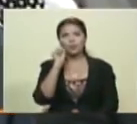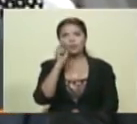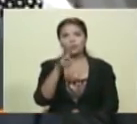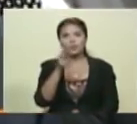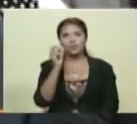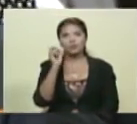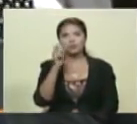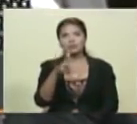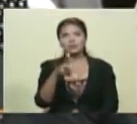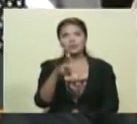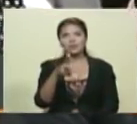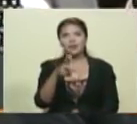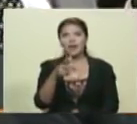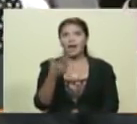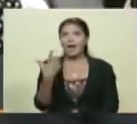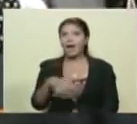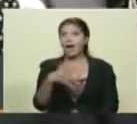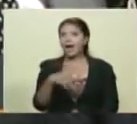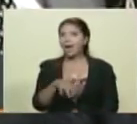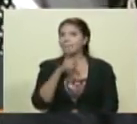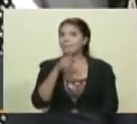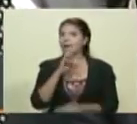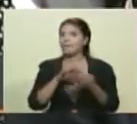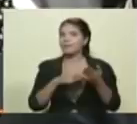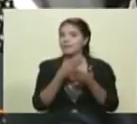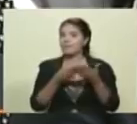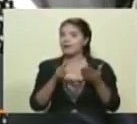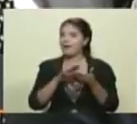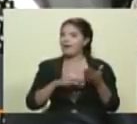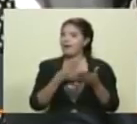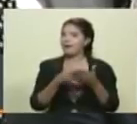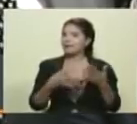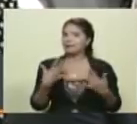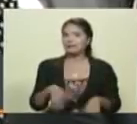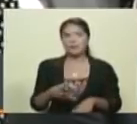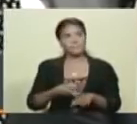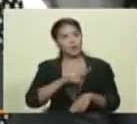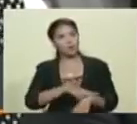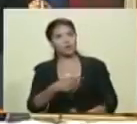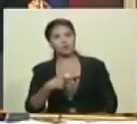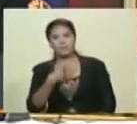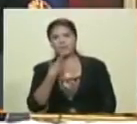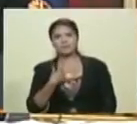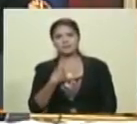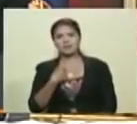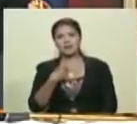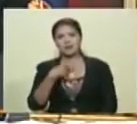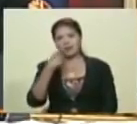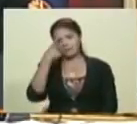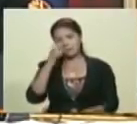1, 2, 3. Mira, le están metiendo mal a la matemática, ¿oíste? Están peor que yo, que me dicen me aburro.